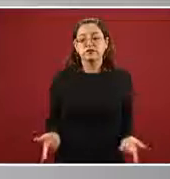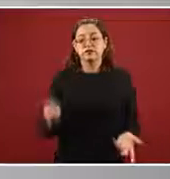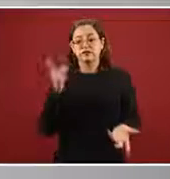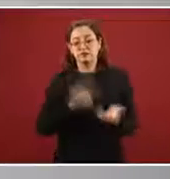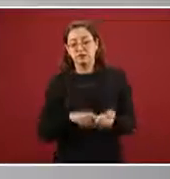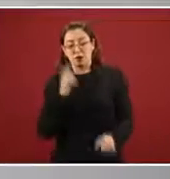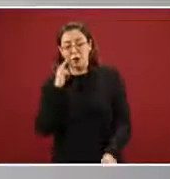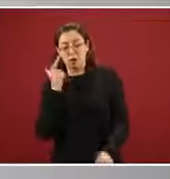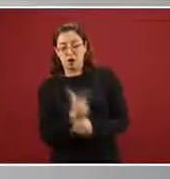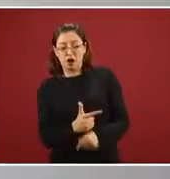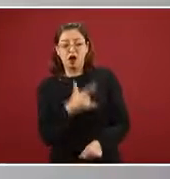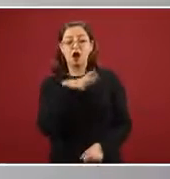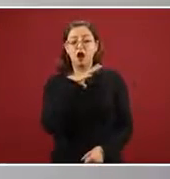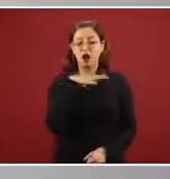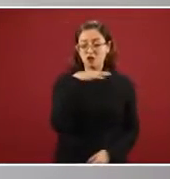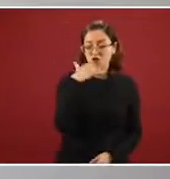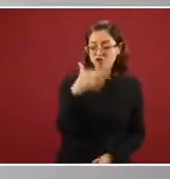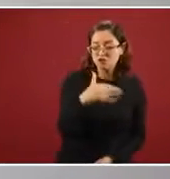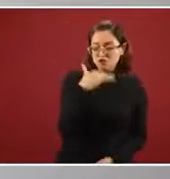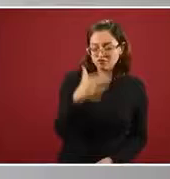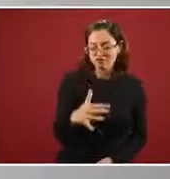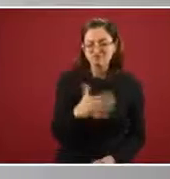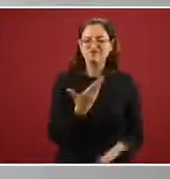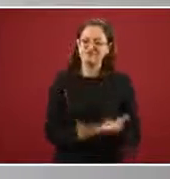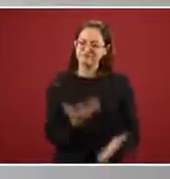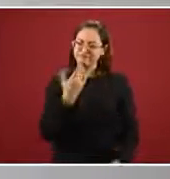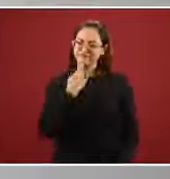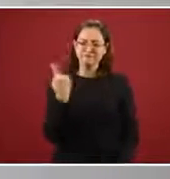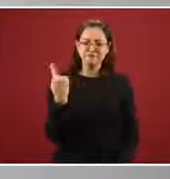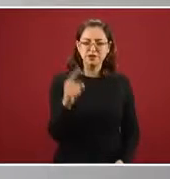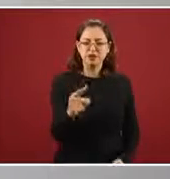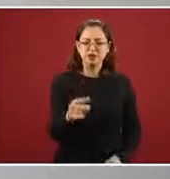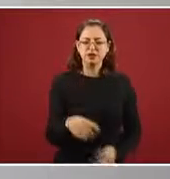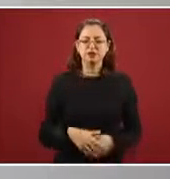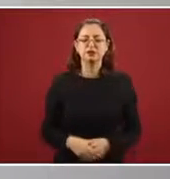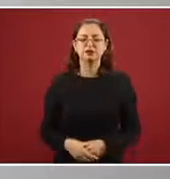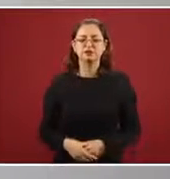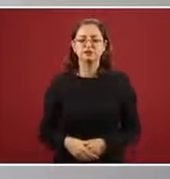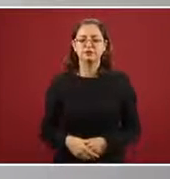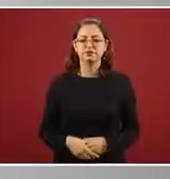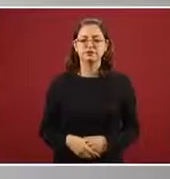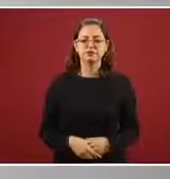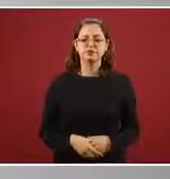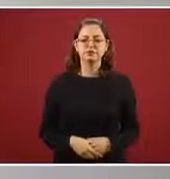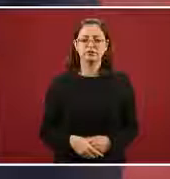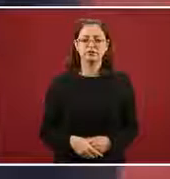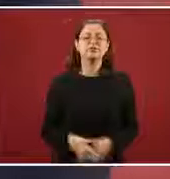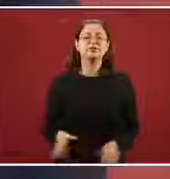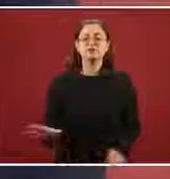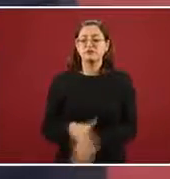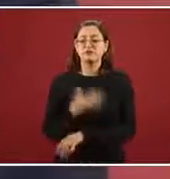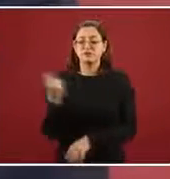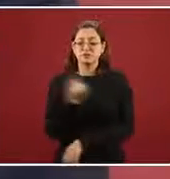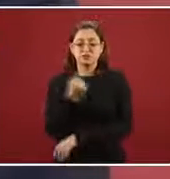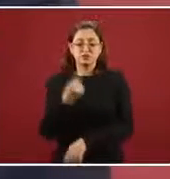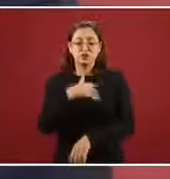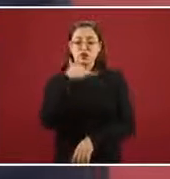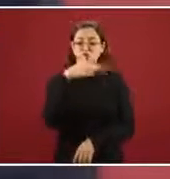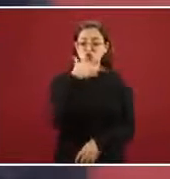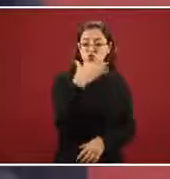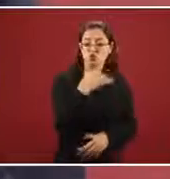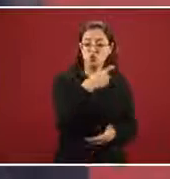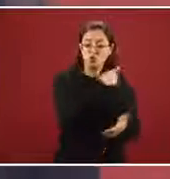corrupción, porque no solo era corrupción en la compra de los medicamentos,